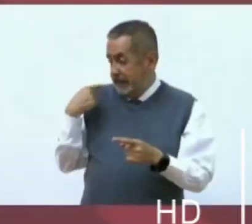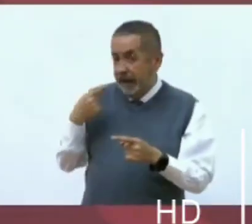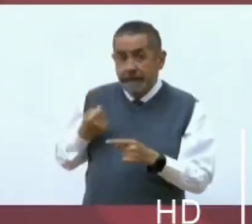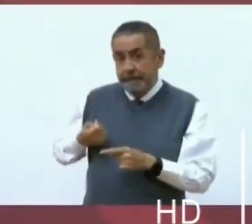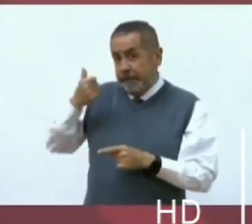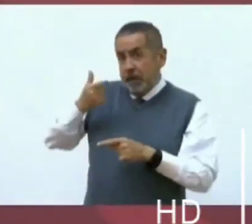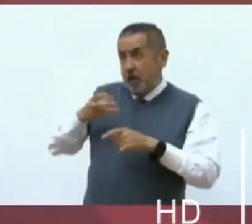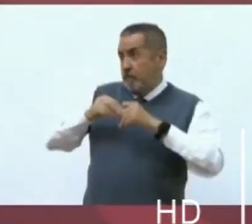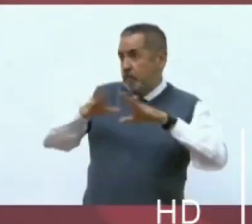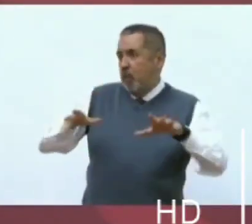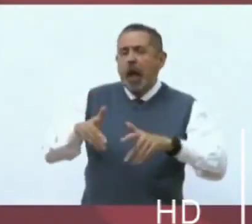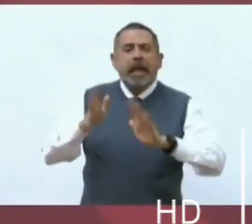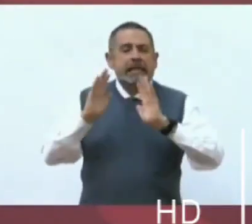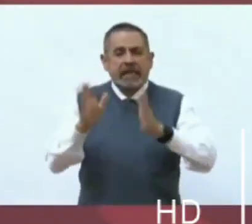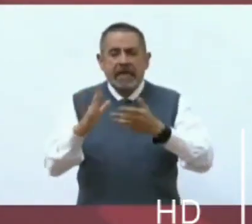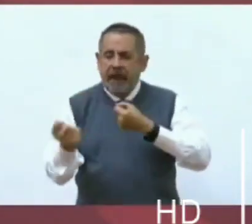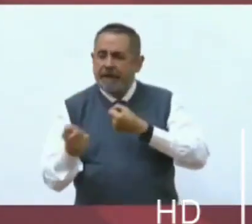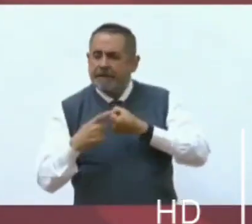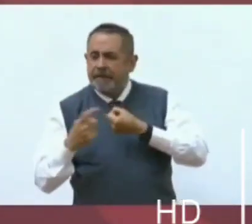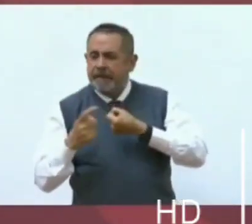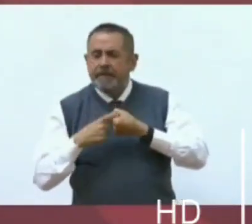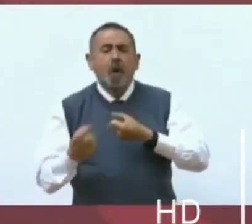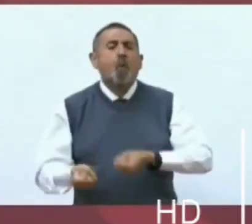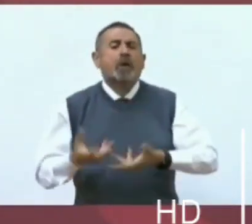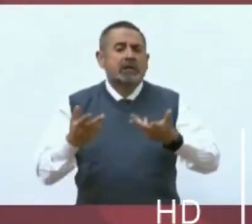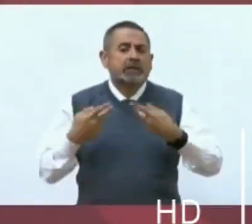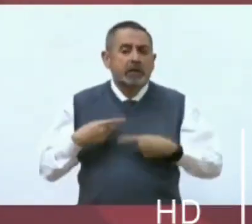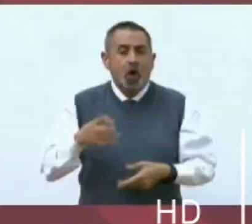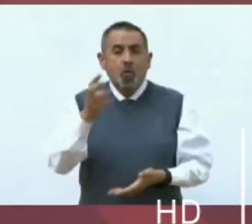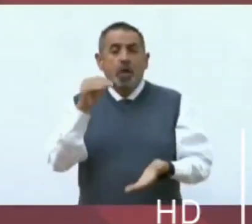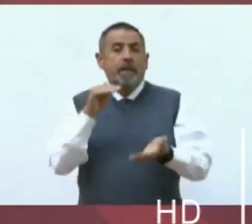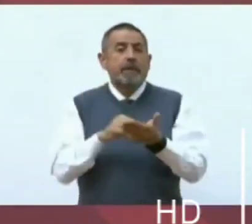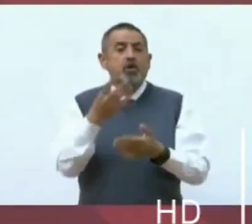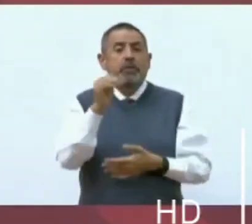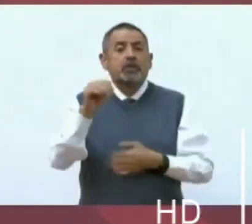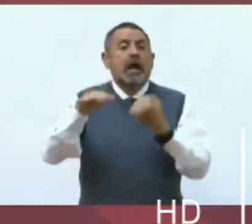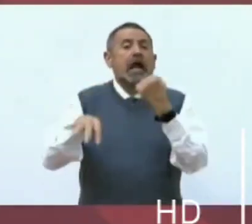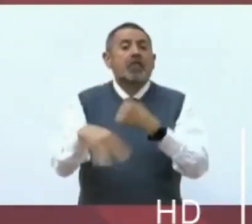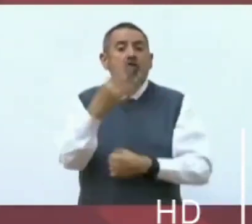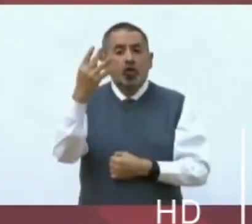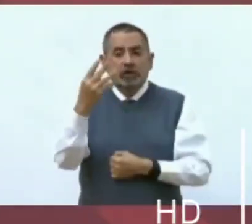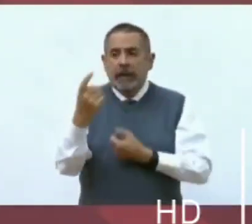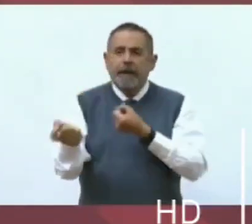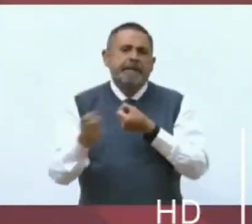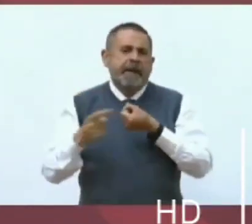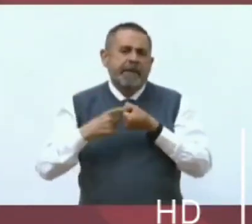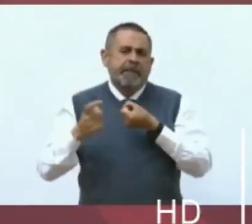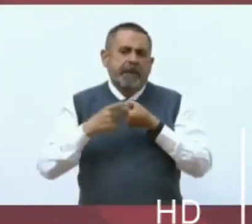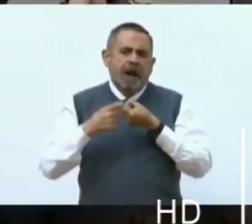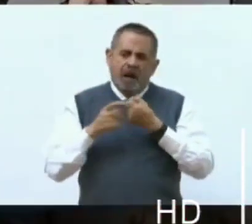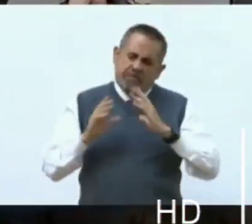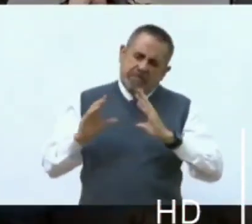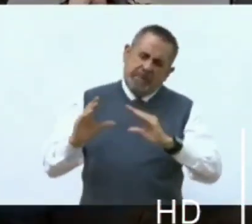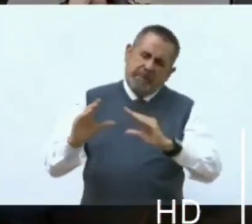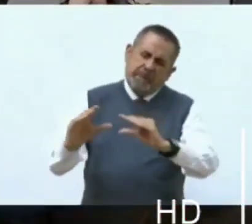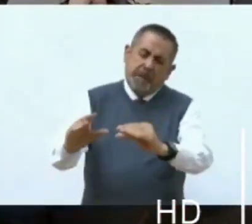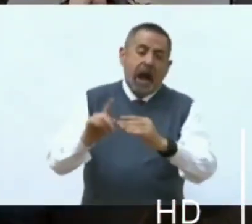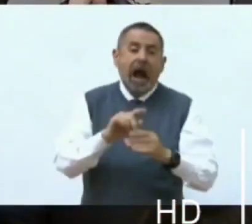su lanzamiento hemos registrado en dicha plataforma 9.914 inscripciones y capacitado